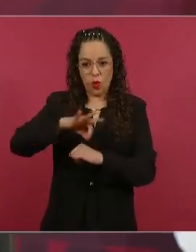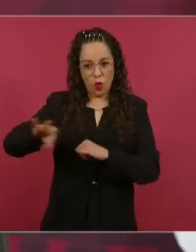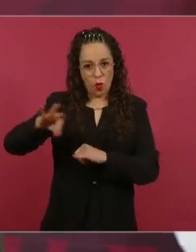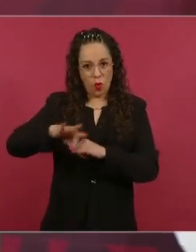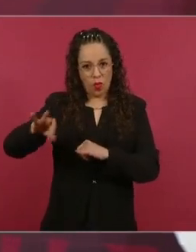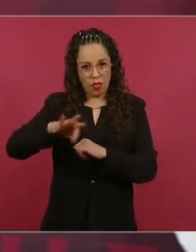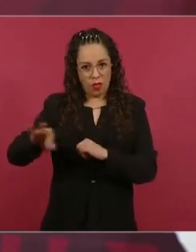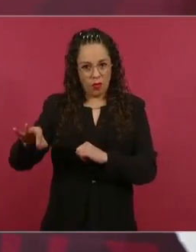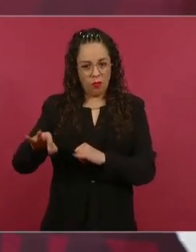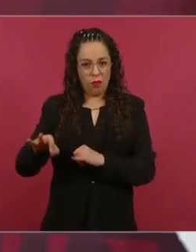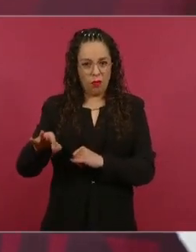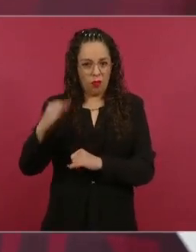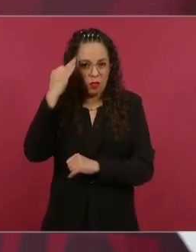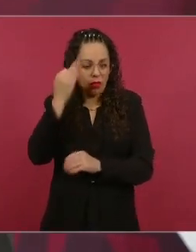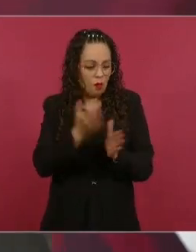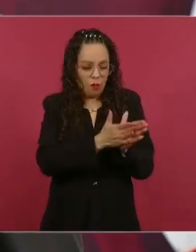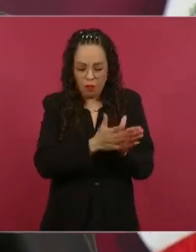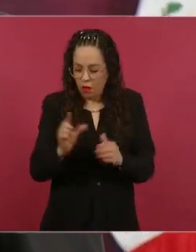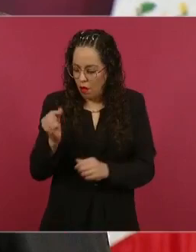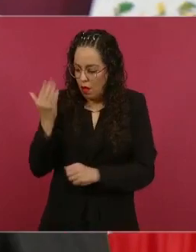huachicol.